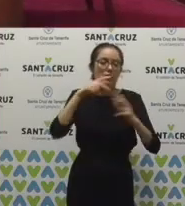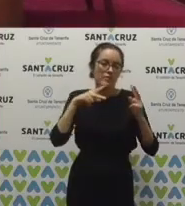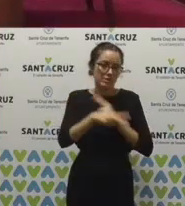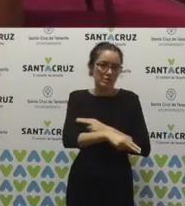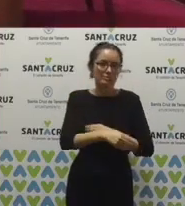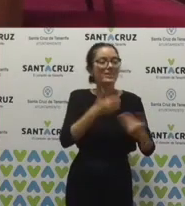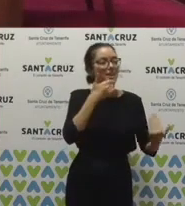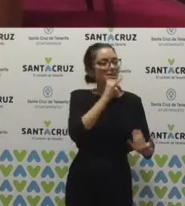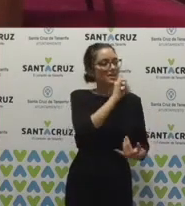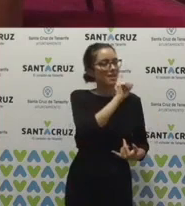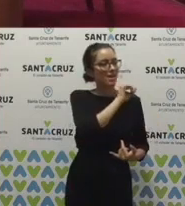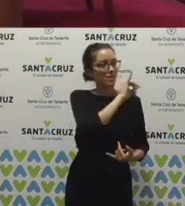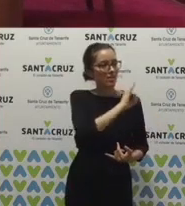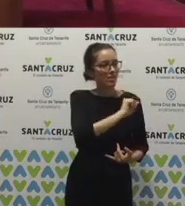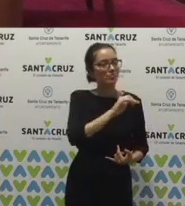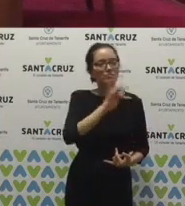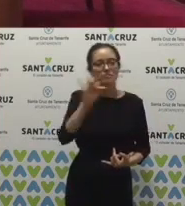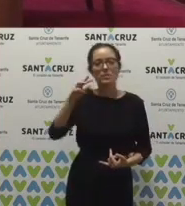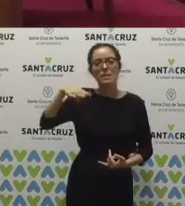marta